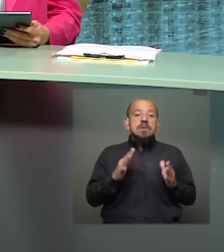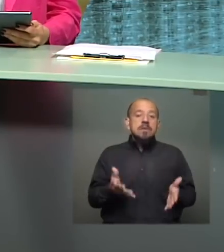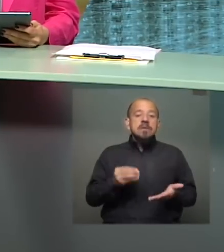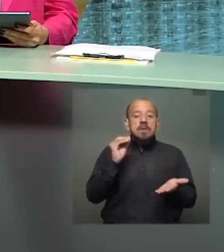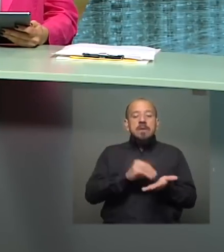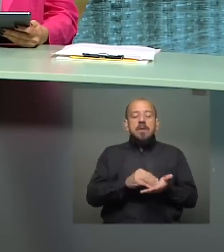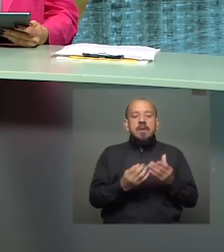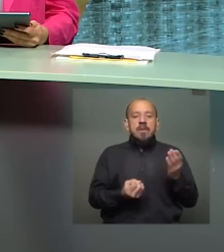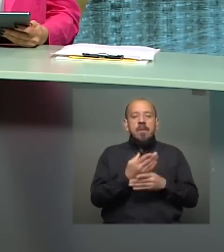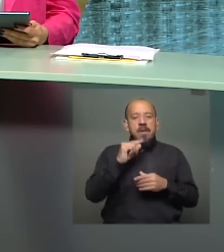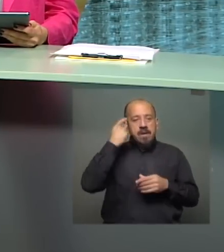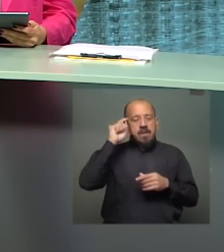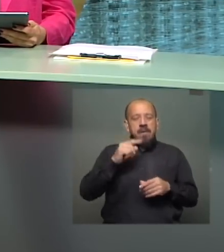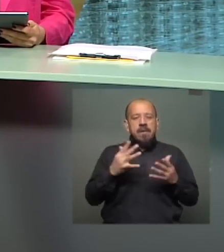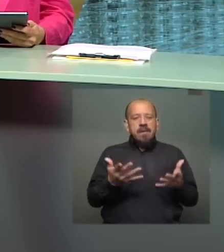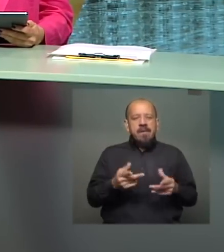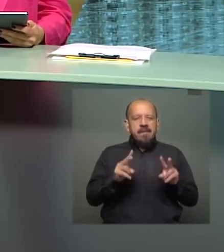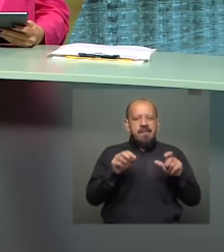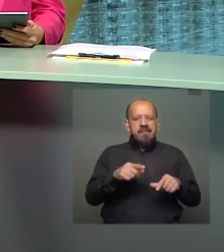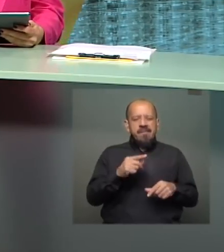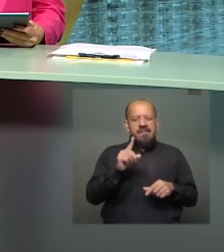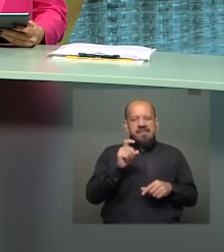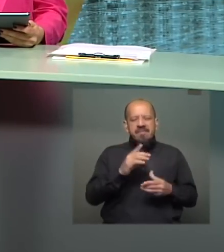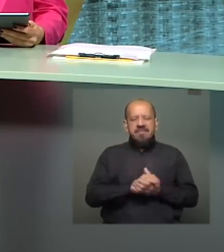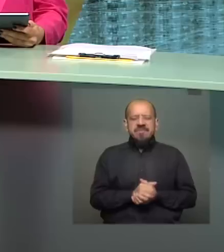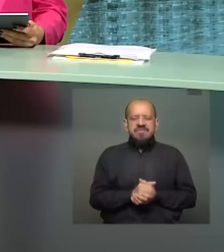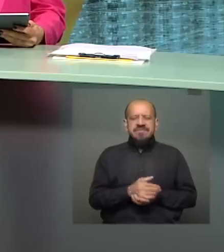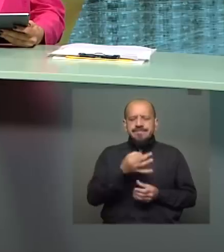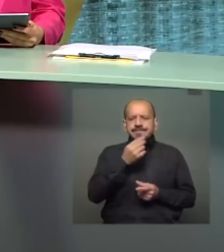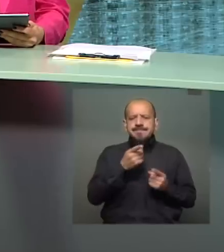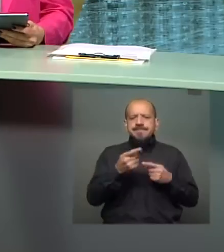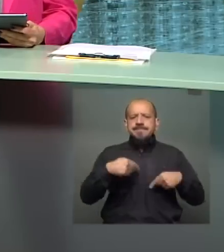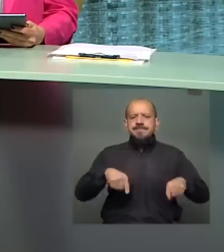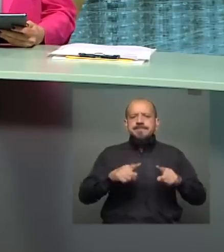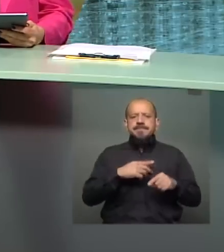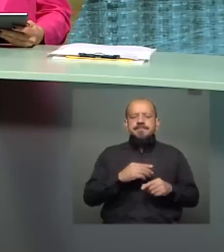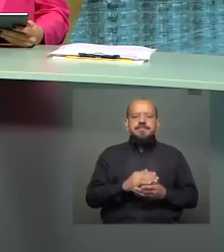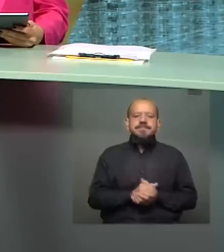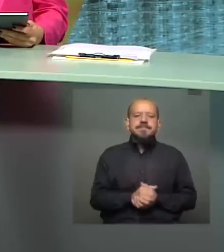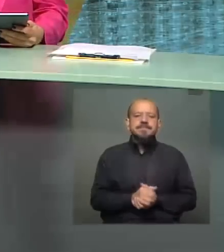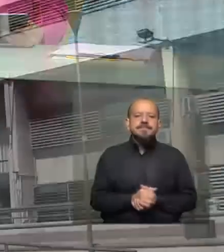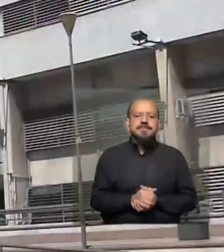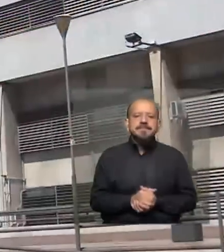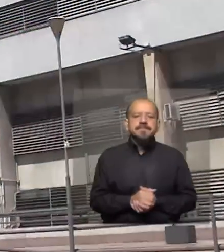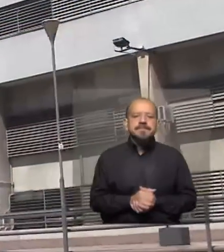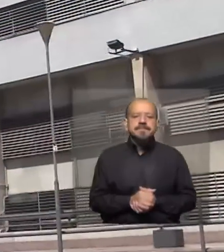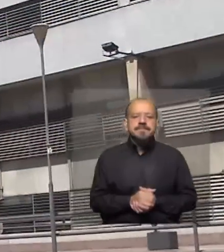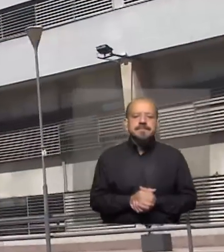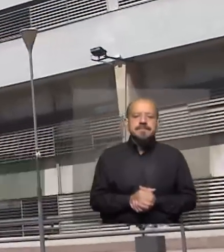nuevas medidas ante la emergencia vinculada al agua así lo dijeron Fuentes del organismo amv noticias